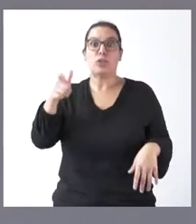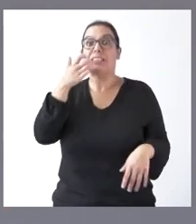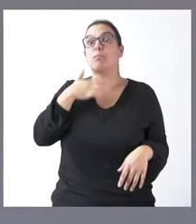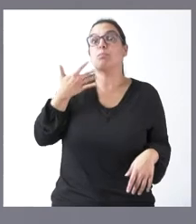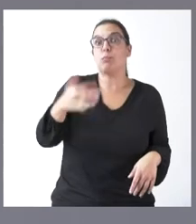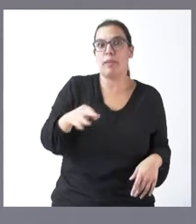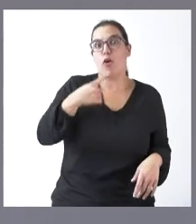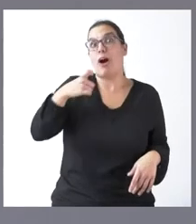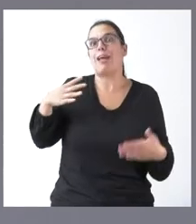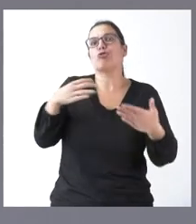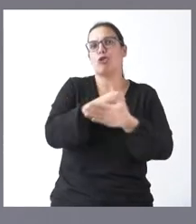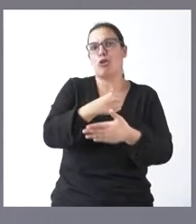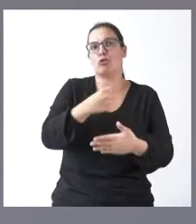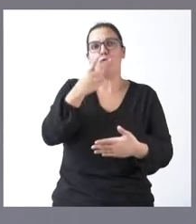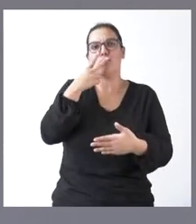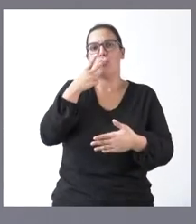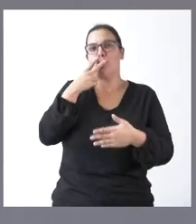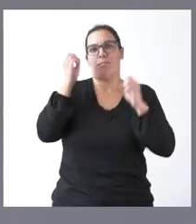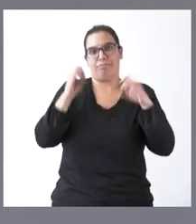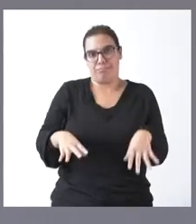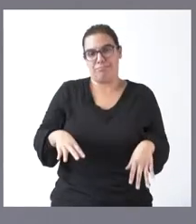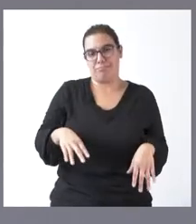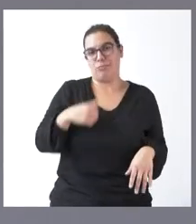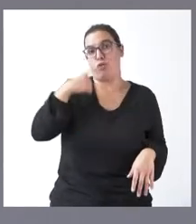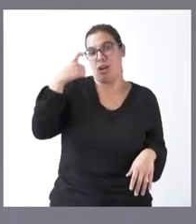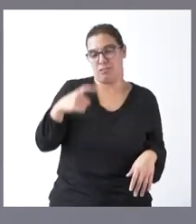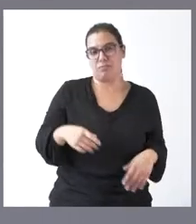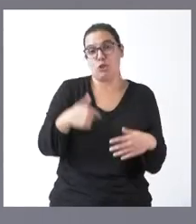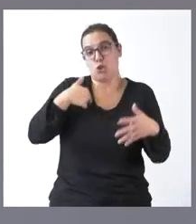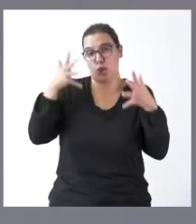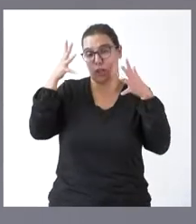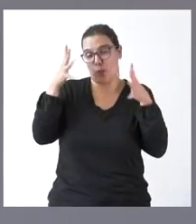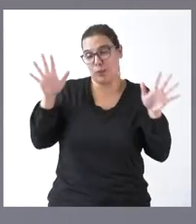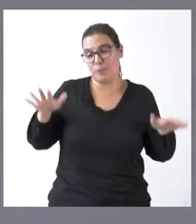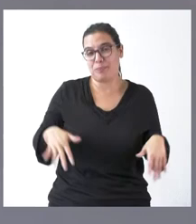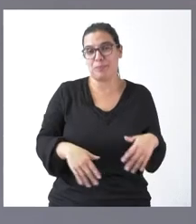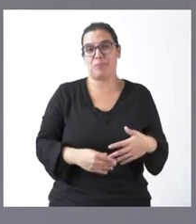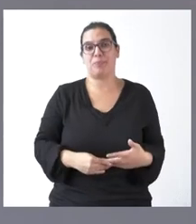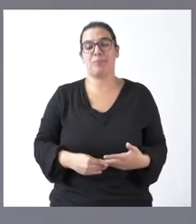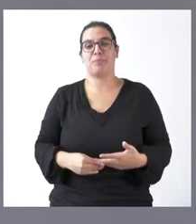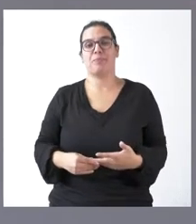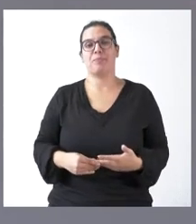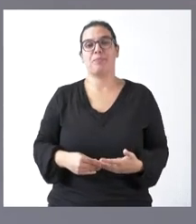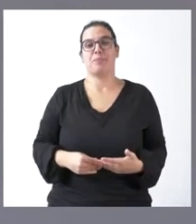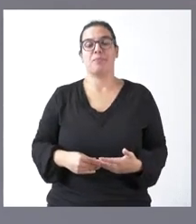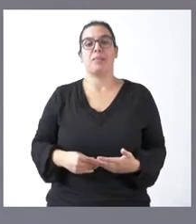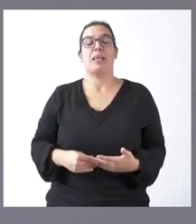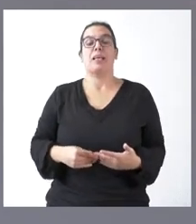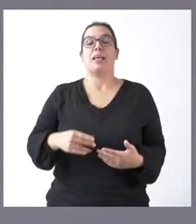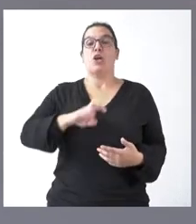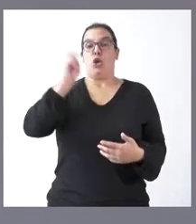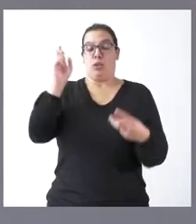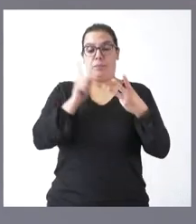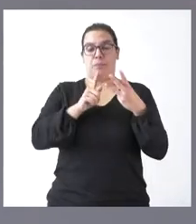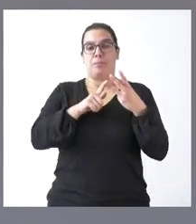y Ojalá pudieran todos Pues si pueden dejen de fumar Esta es la recomendación que les puedo que les puedo hacer la pregunta de